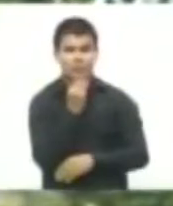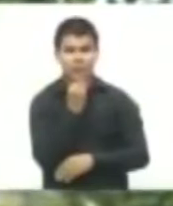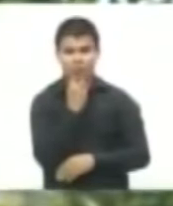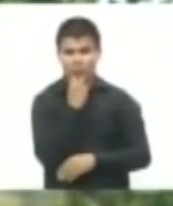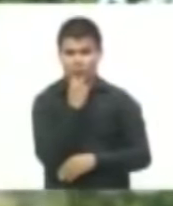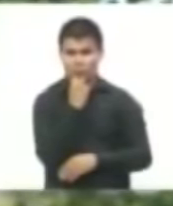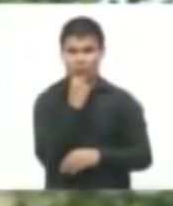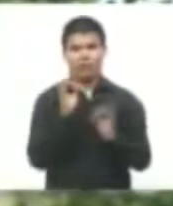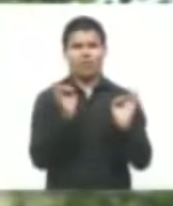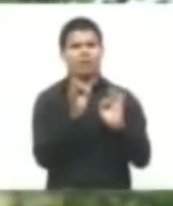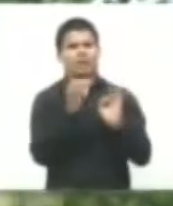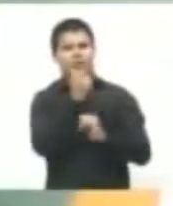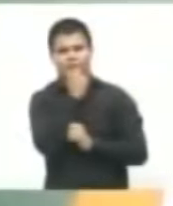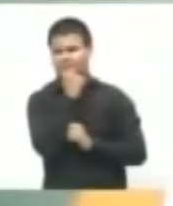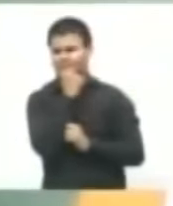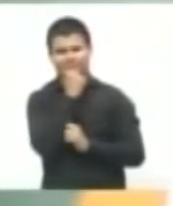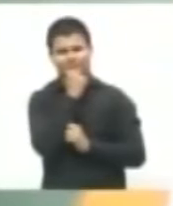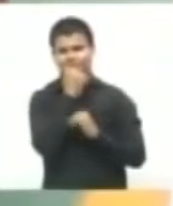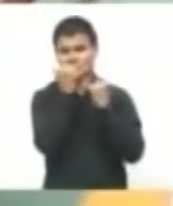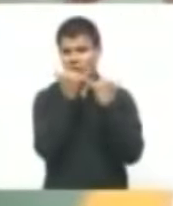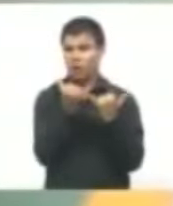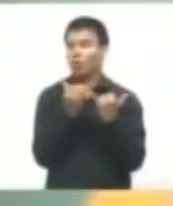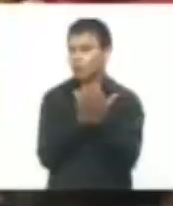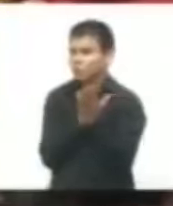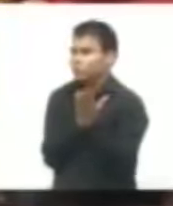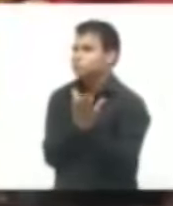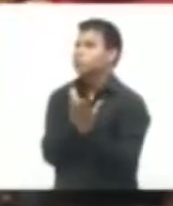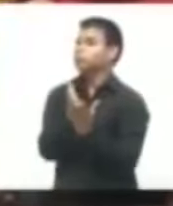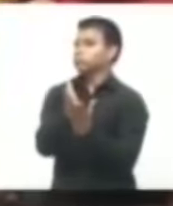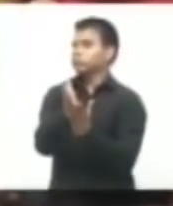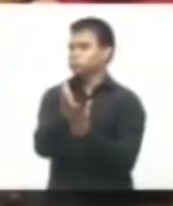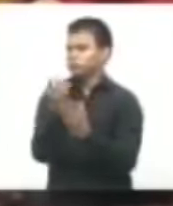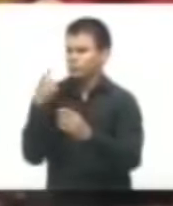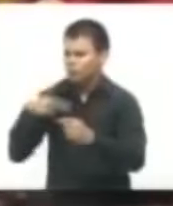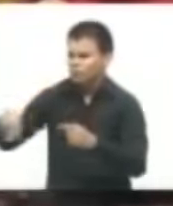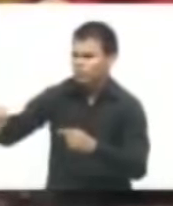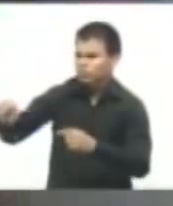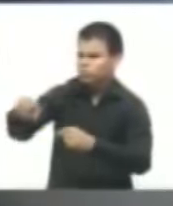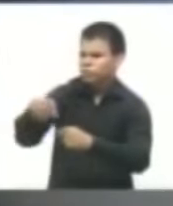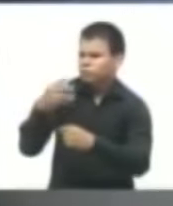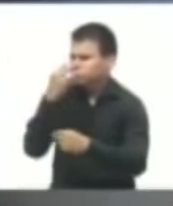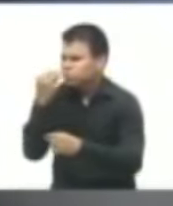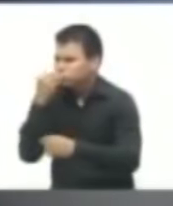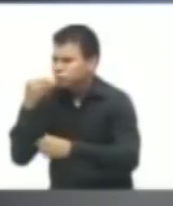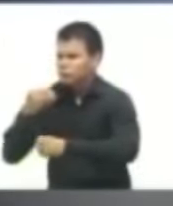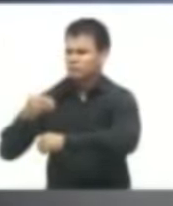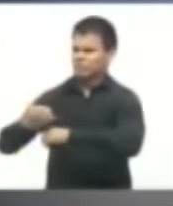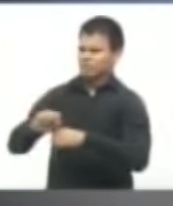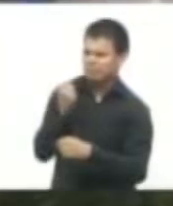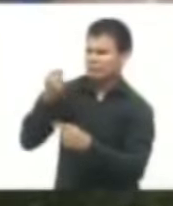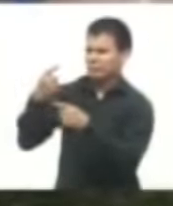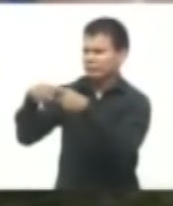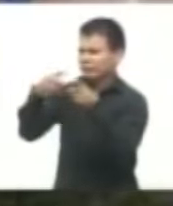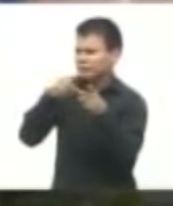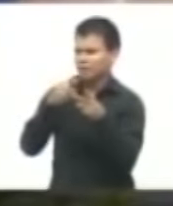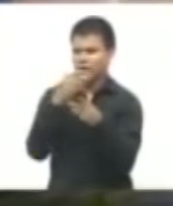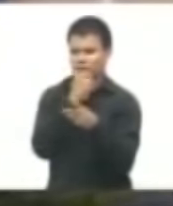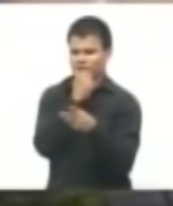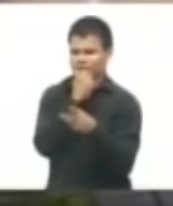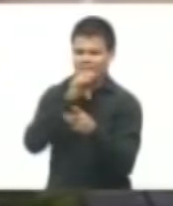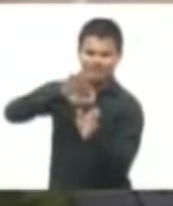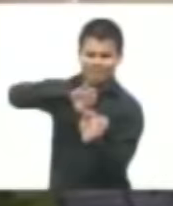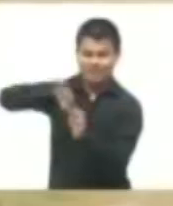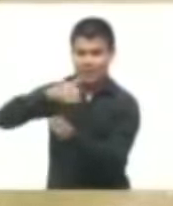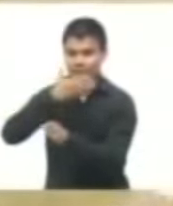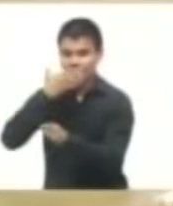de Barranquilla sería un antídoto para frenar la ola de inseguridad. Mientras los jóvenes estén más ocupados practicando algún deporte,